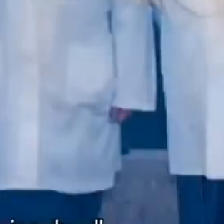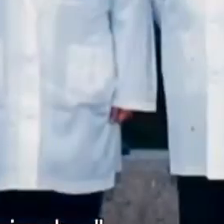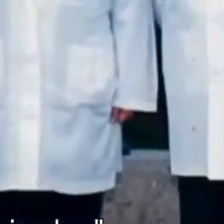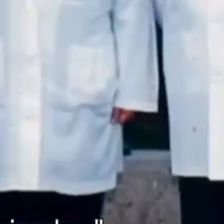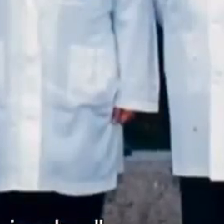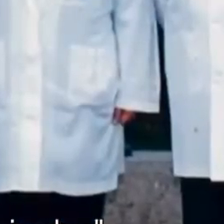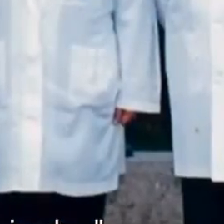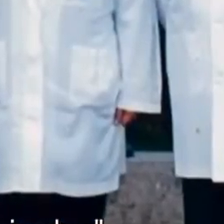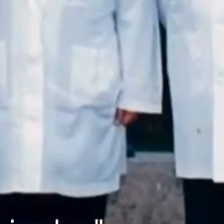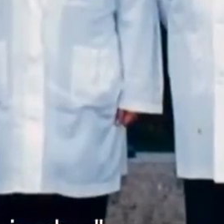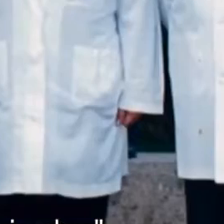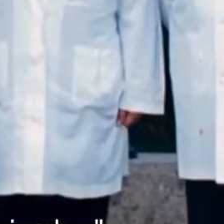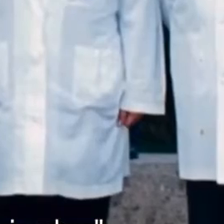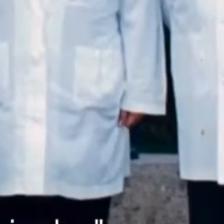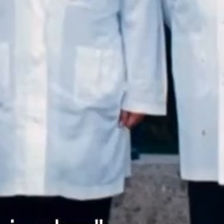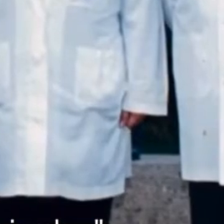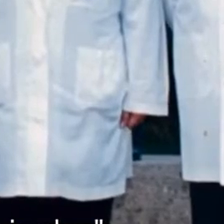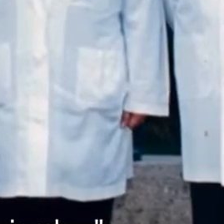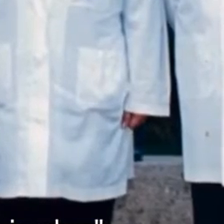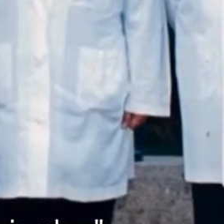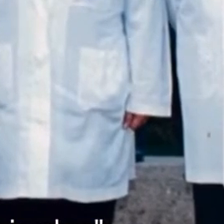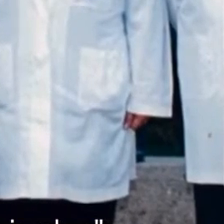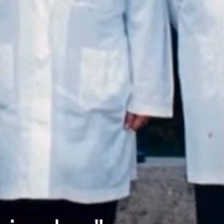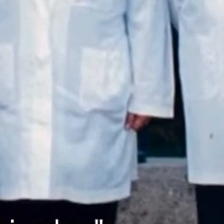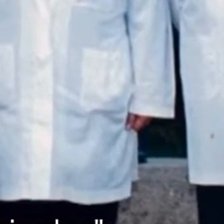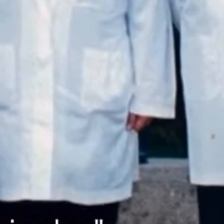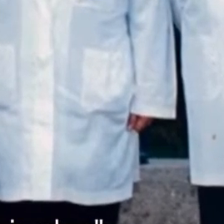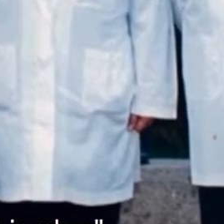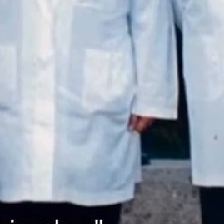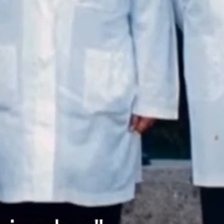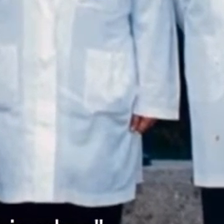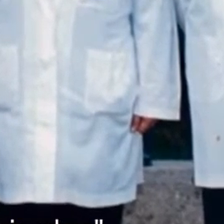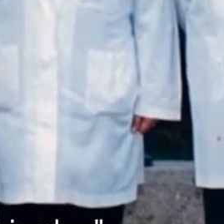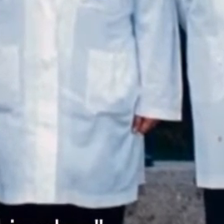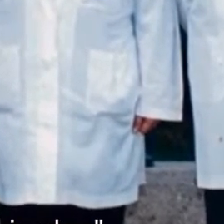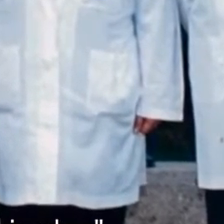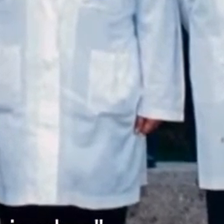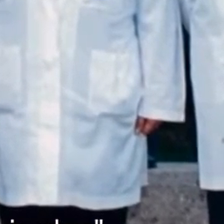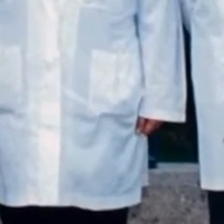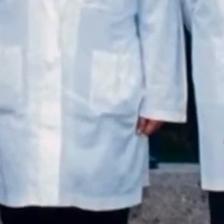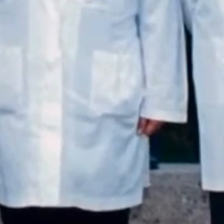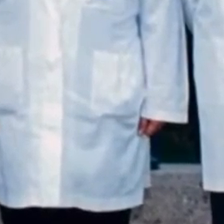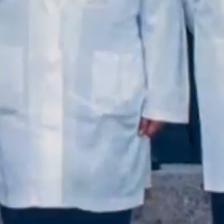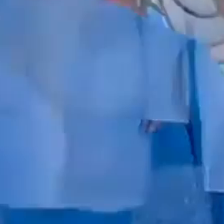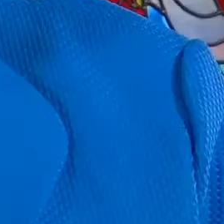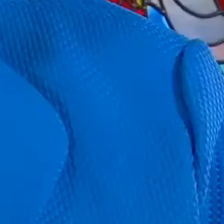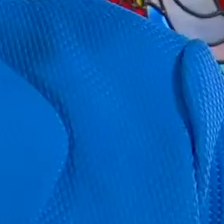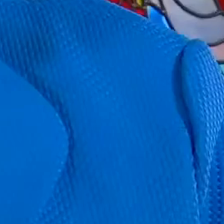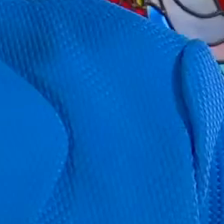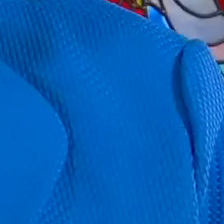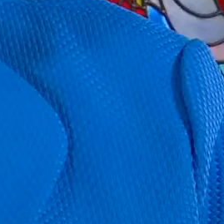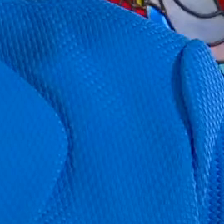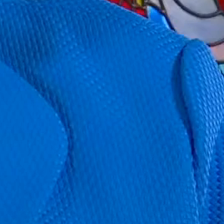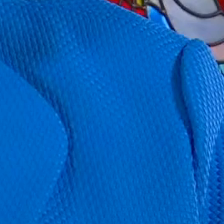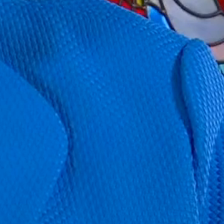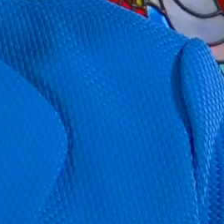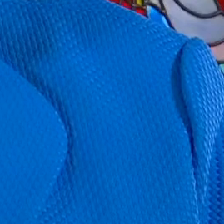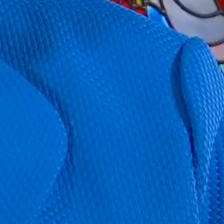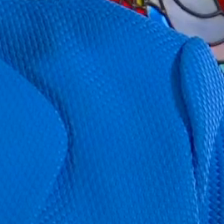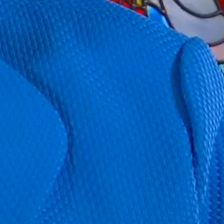enfermedad. Este año cumplí 52 años de trabajar en el 20 de noviembre. Muchas